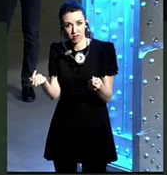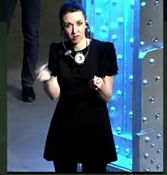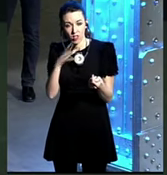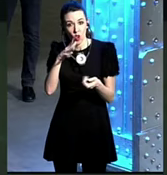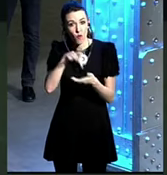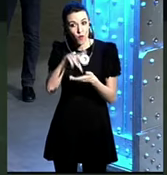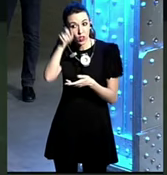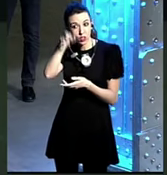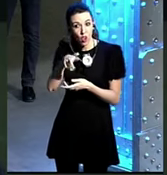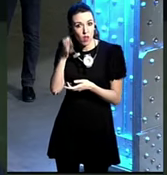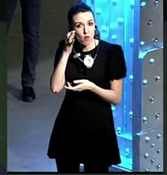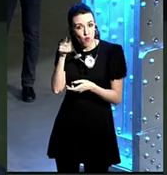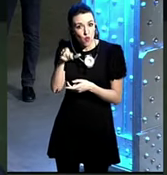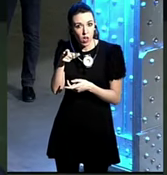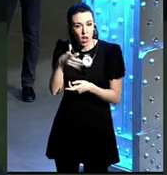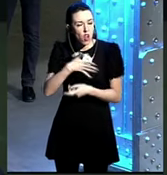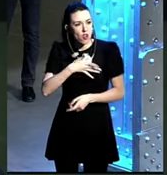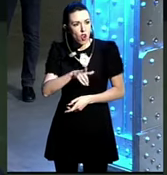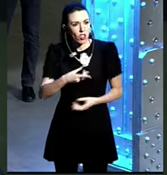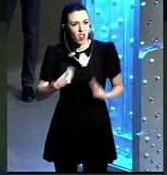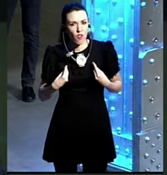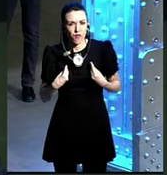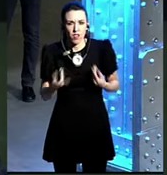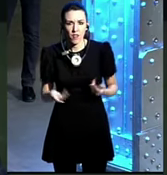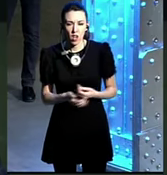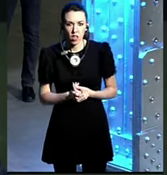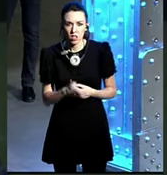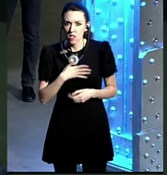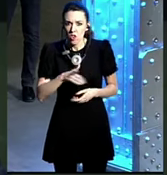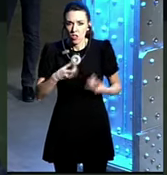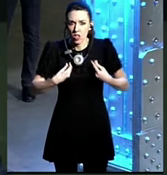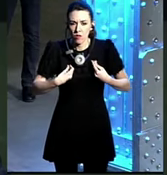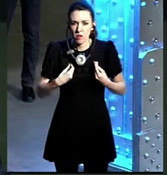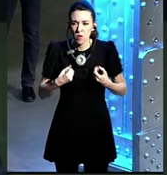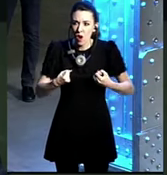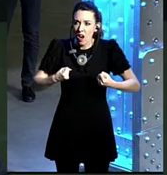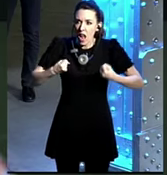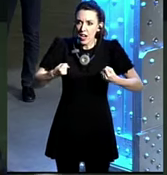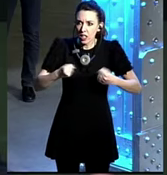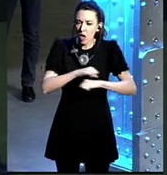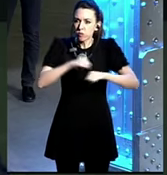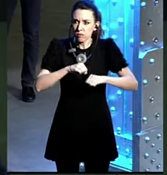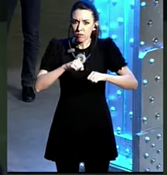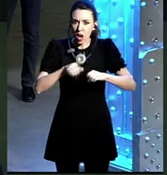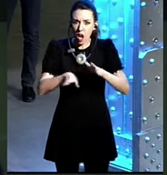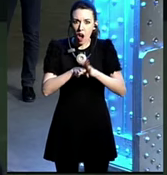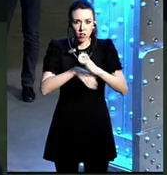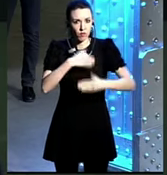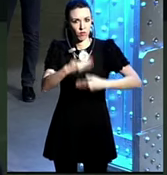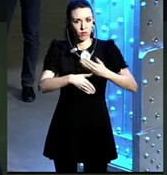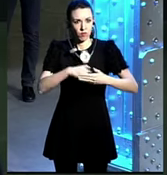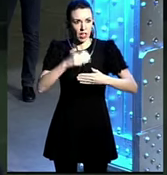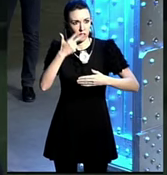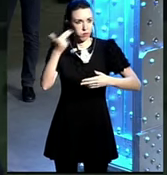en aquel momento sentía que no quería estar viva. Pero no sentía que tuviera la energía y determinación para salir ahí